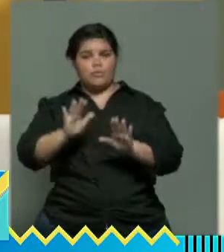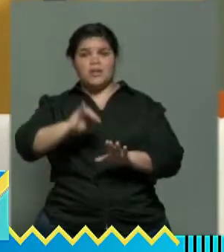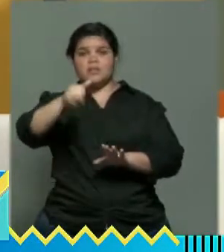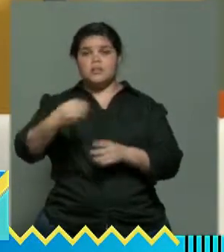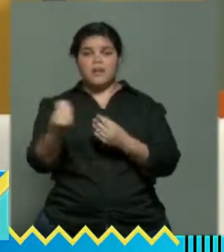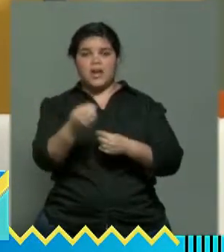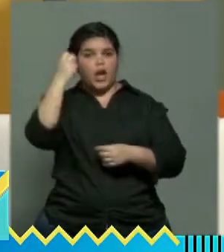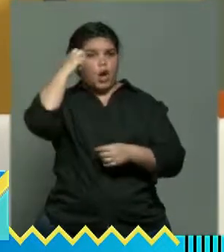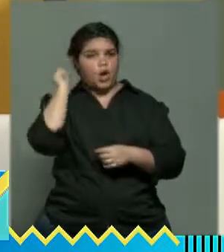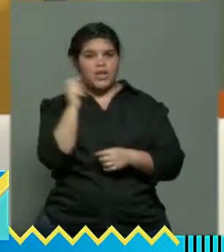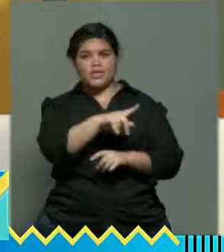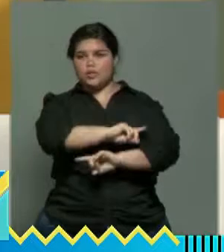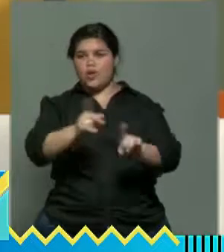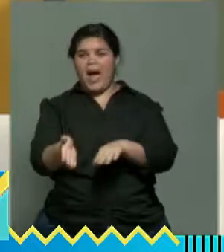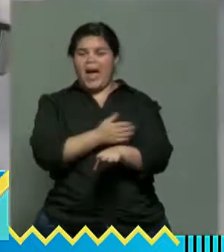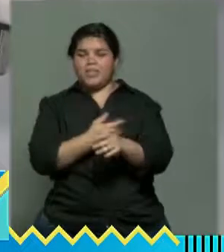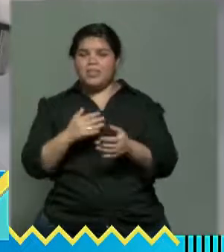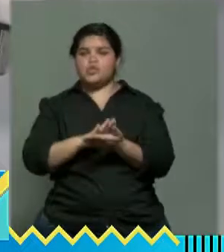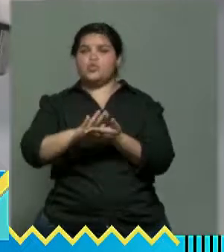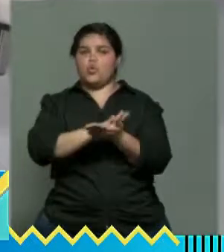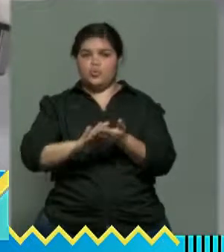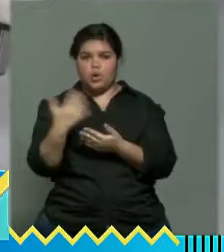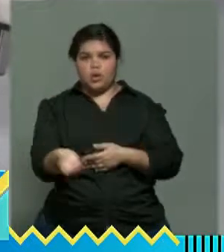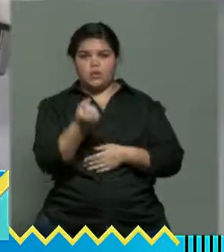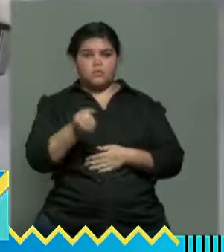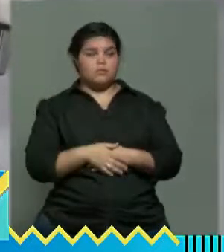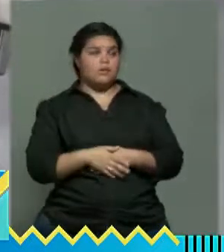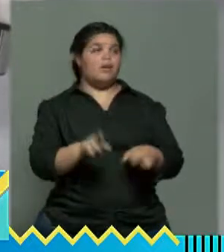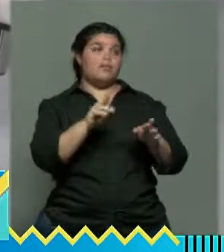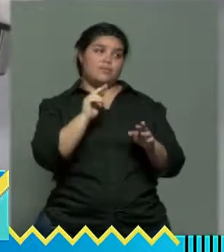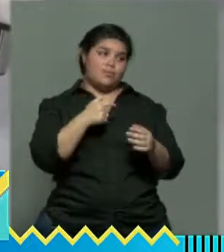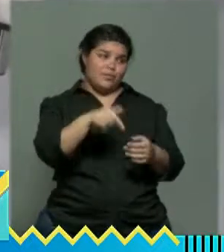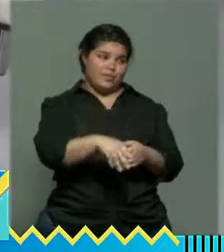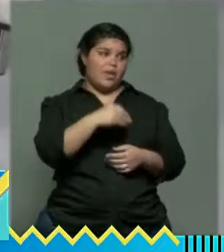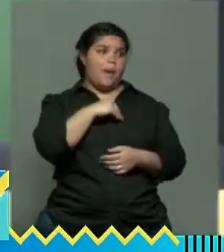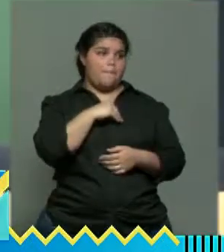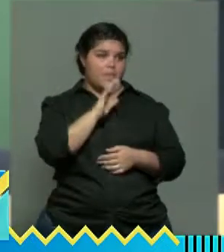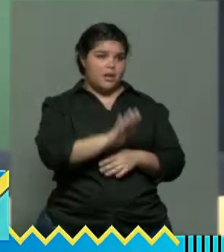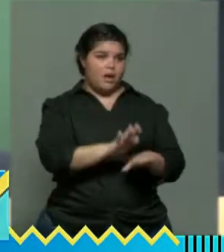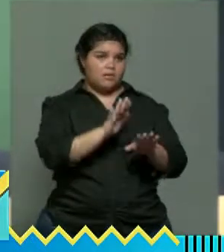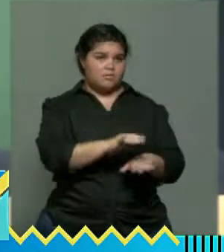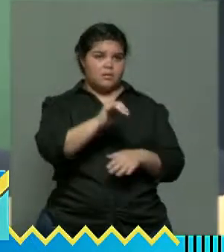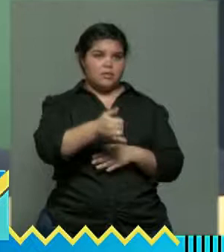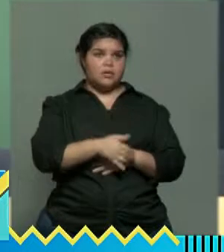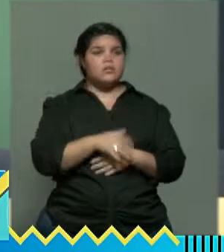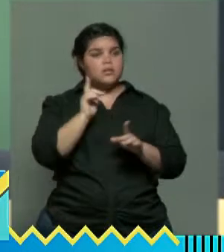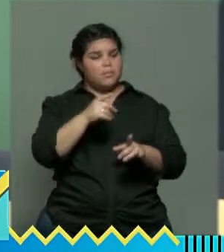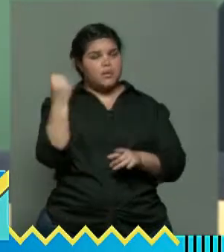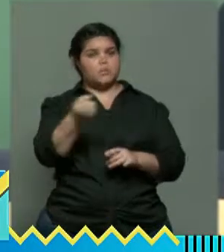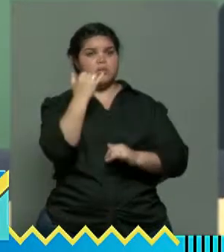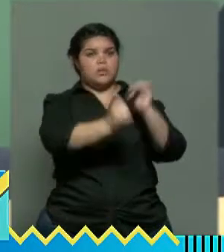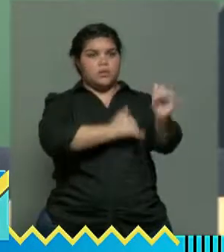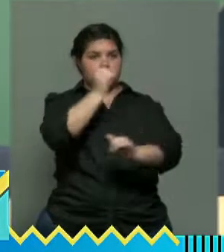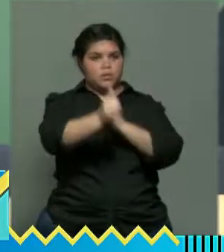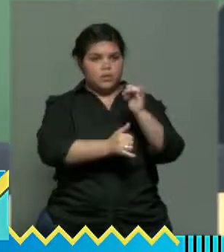al Congreso y que lo podamos solucionar antes. Se te ve esperanzado, por lo menos, con respecto a esto. Y aprovecho también para mencionar que en algún momento,